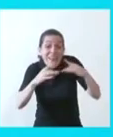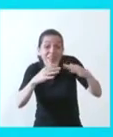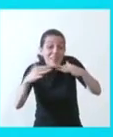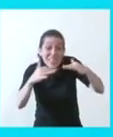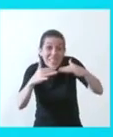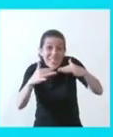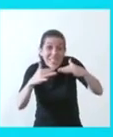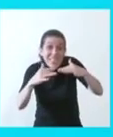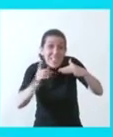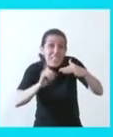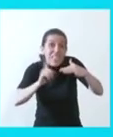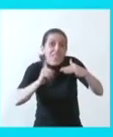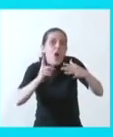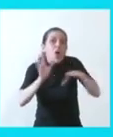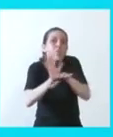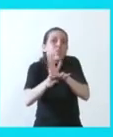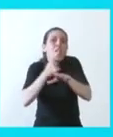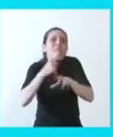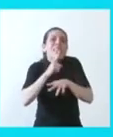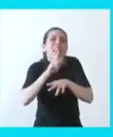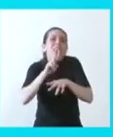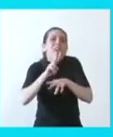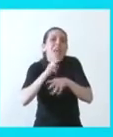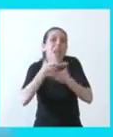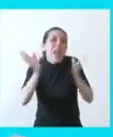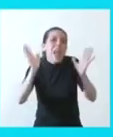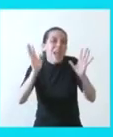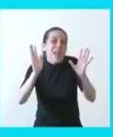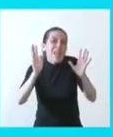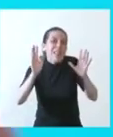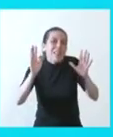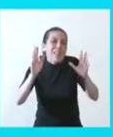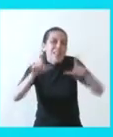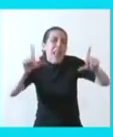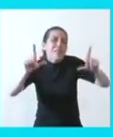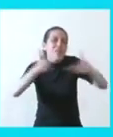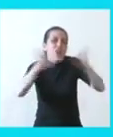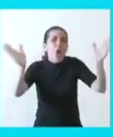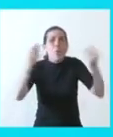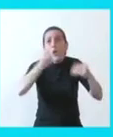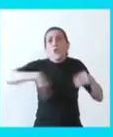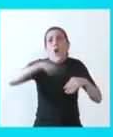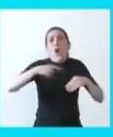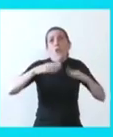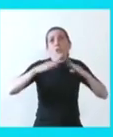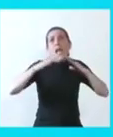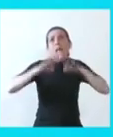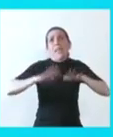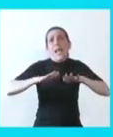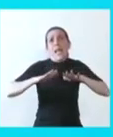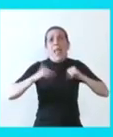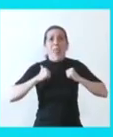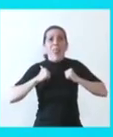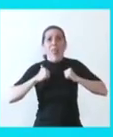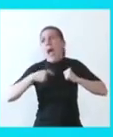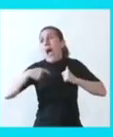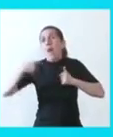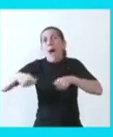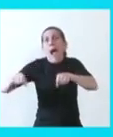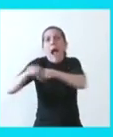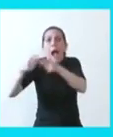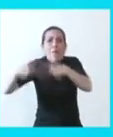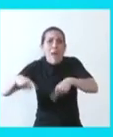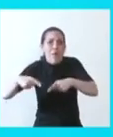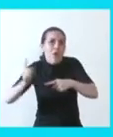sistemas codificados, sino por la televisión abierta. Ya que tenemos que quedarnos en casa, para muchos es un gran divertimento